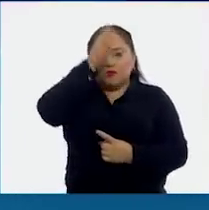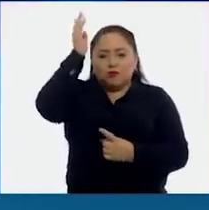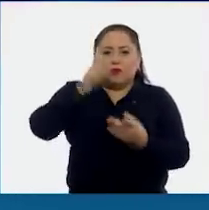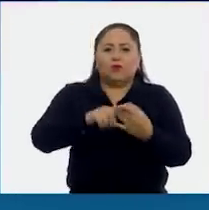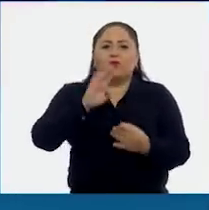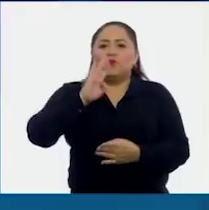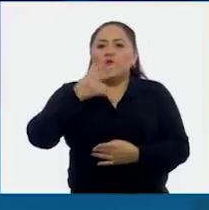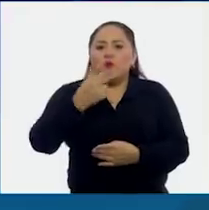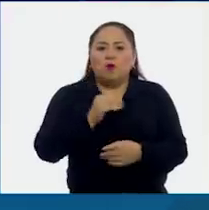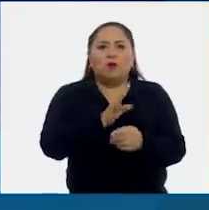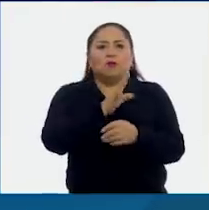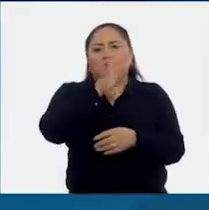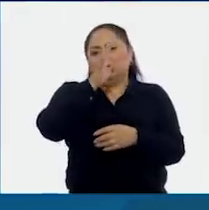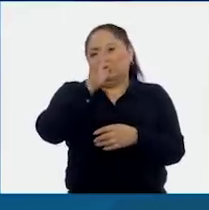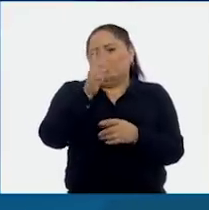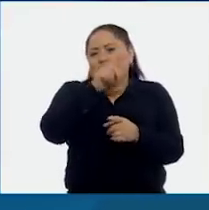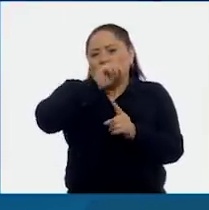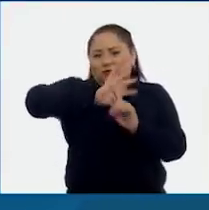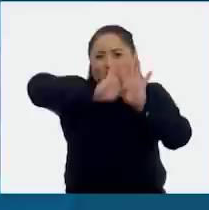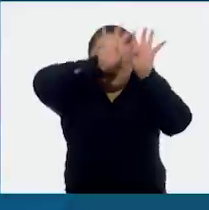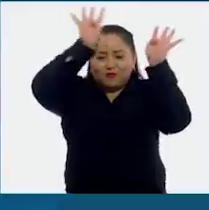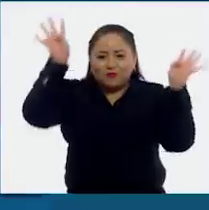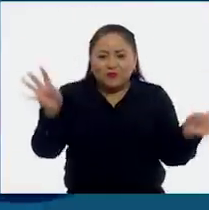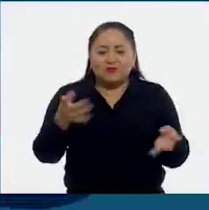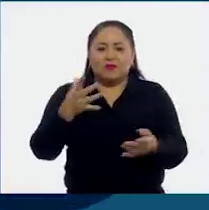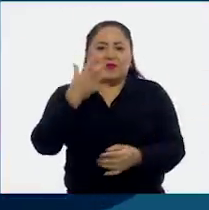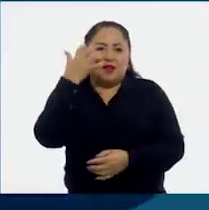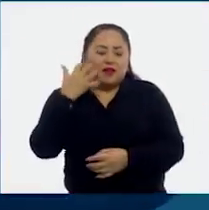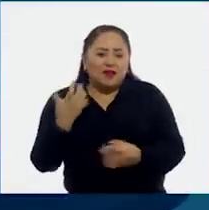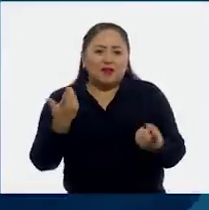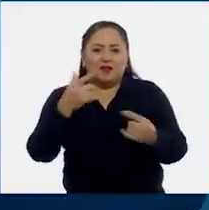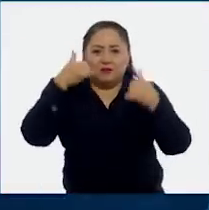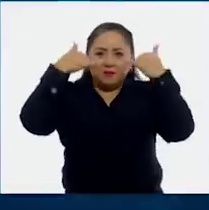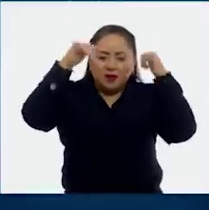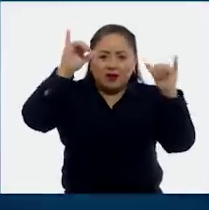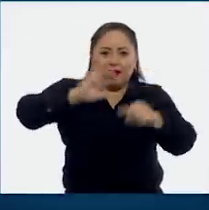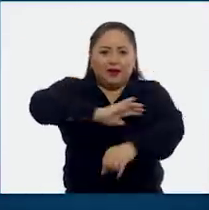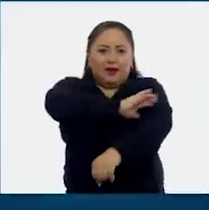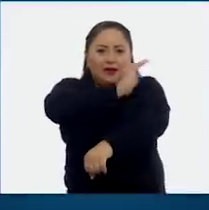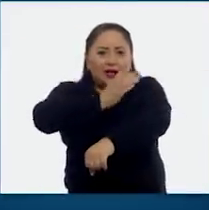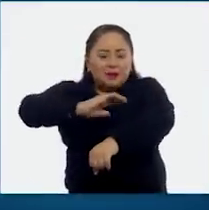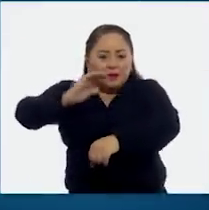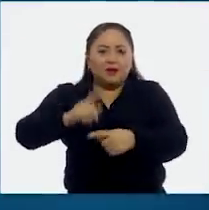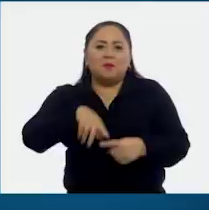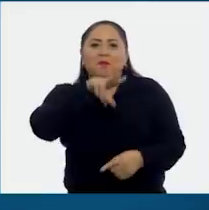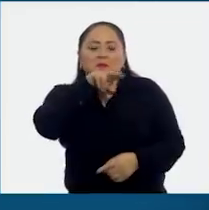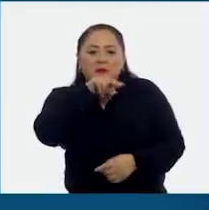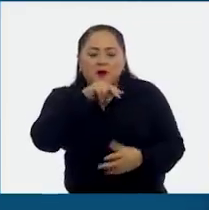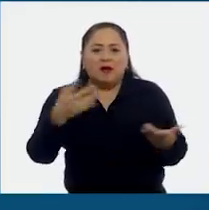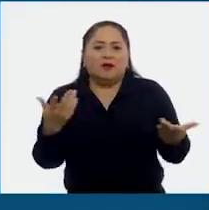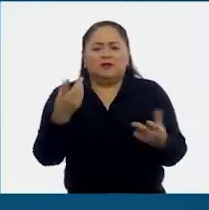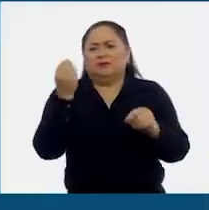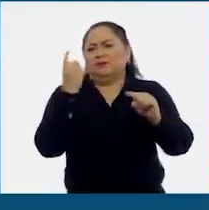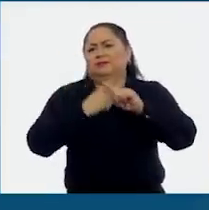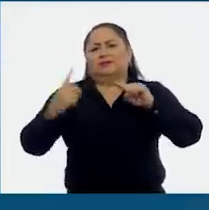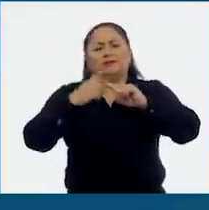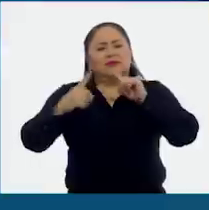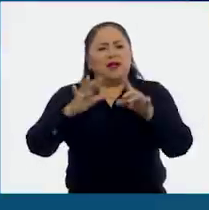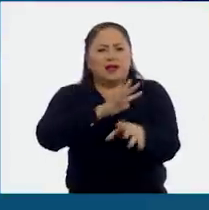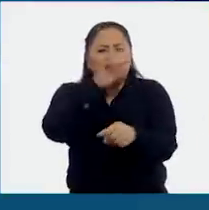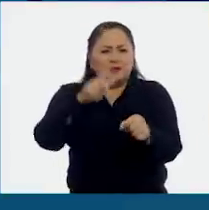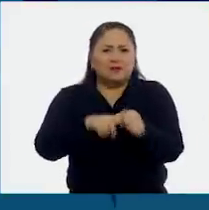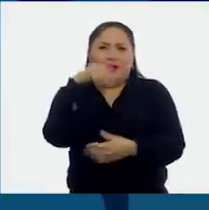búhos, ballenas, pavos reales, jaguares, vacas, camellos, patos, gusanos, lombrices, pinos,